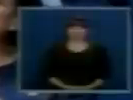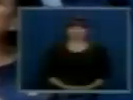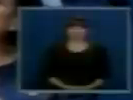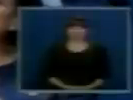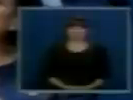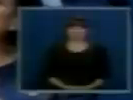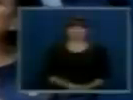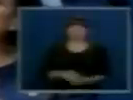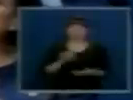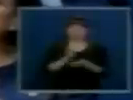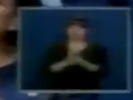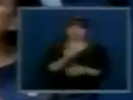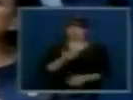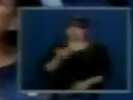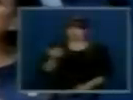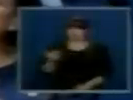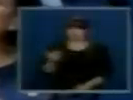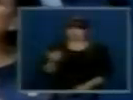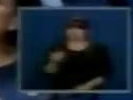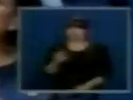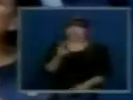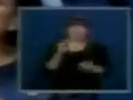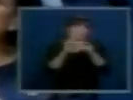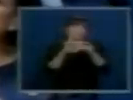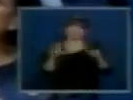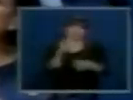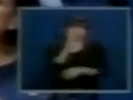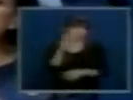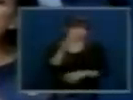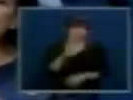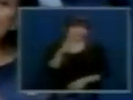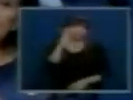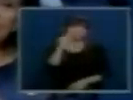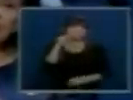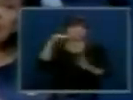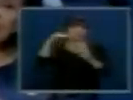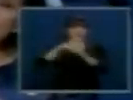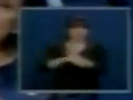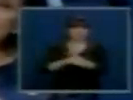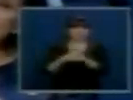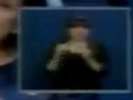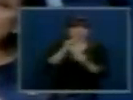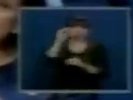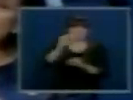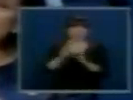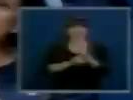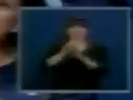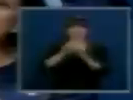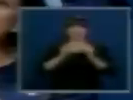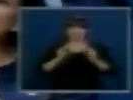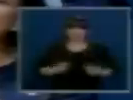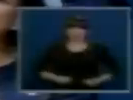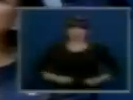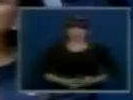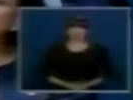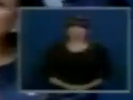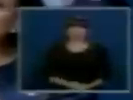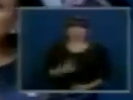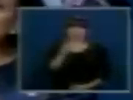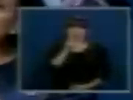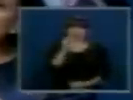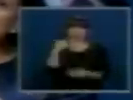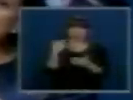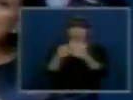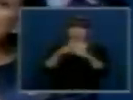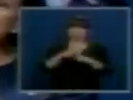Así las cosas, no es casual que Costa Rica experimente un deterioro notable en los índices de desarrollo humano. A 2 meses de iniciar